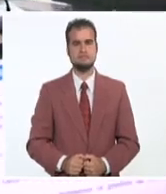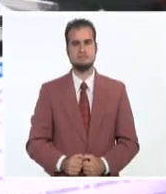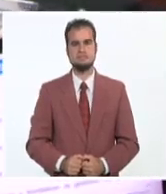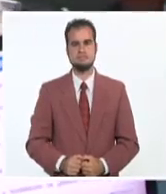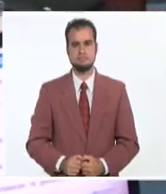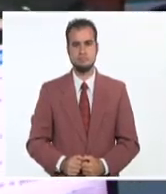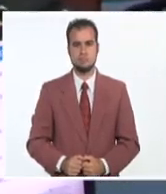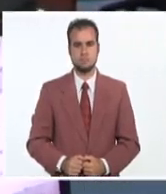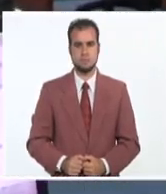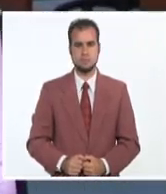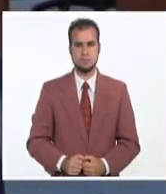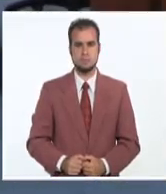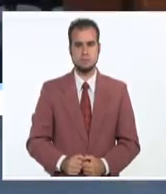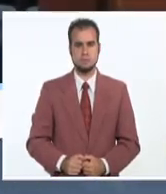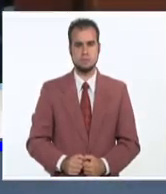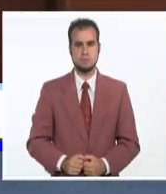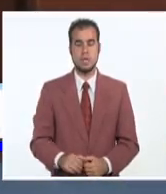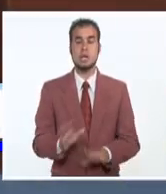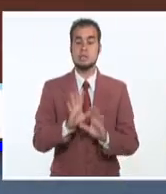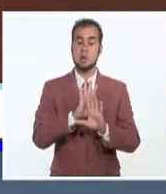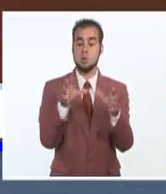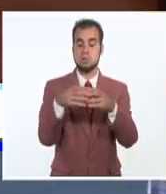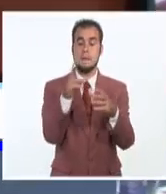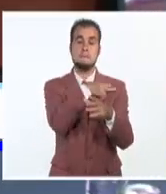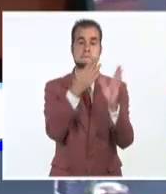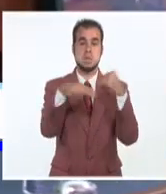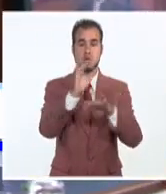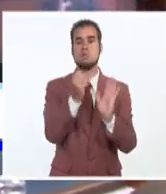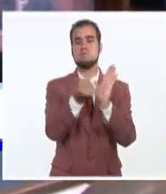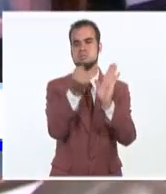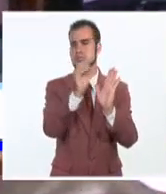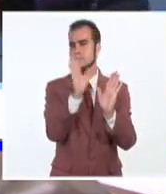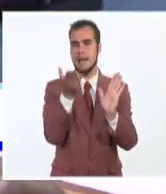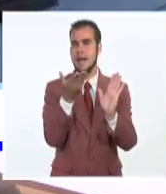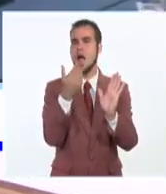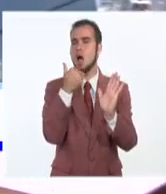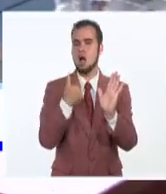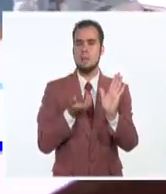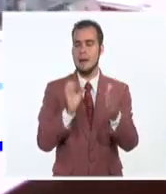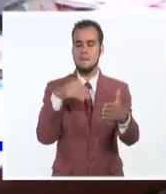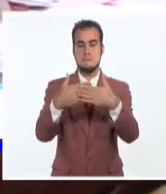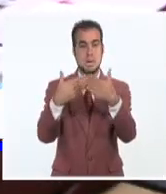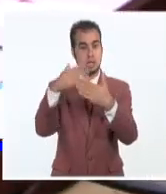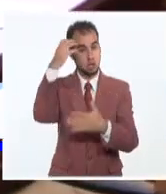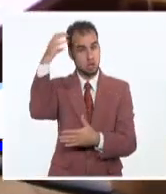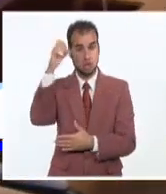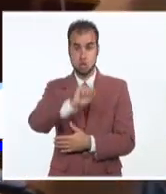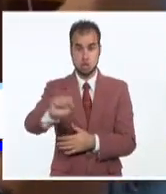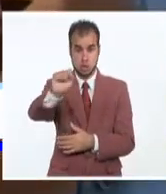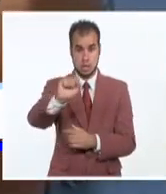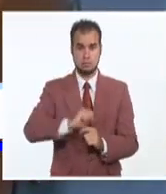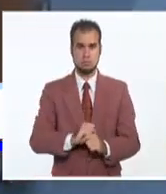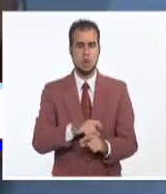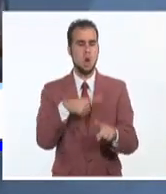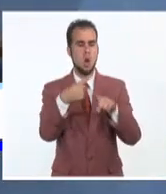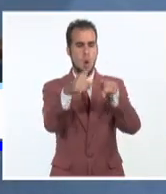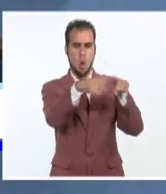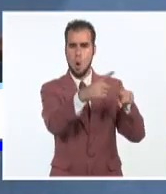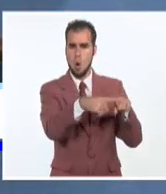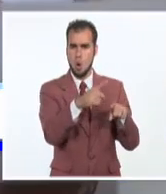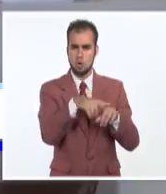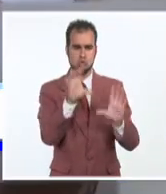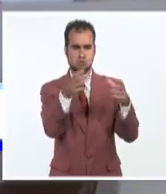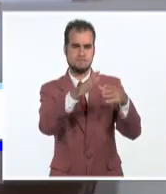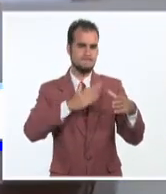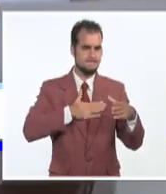El Consejo de Ministros aprobó el perfeccionamiento de los actores económicos, dígase la empresa estatal socialista, las cooperativas no